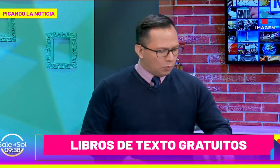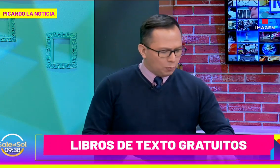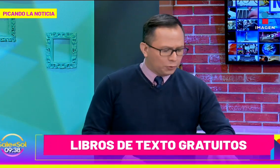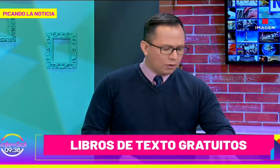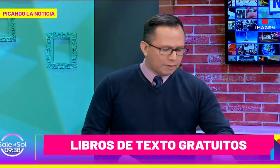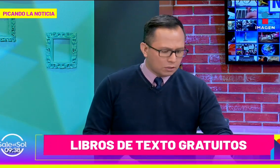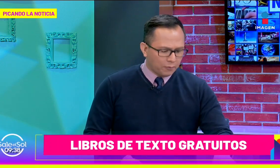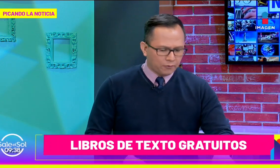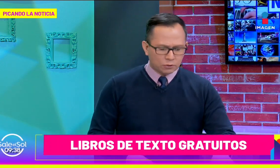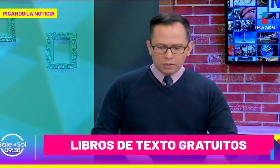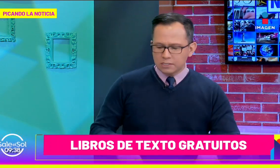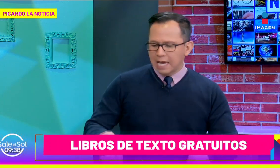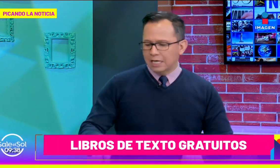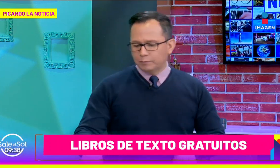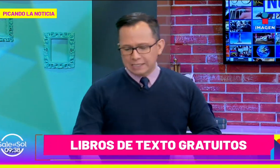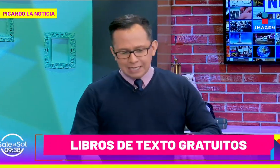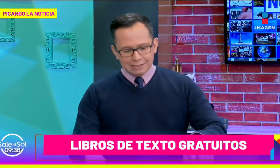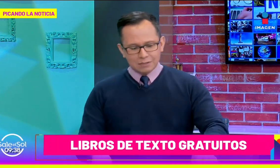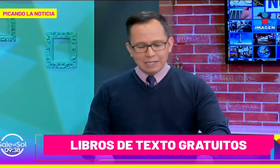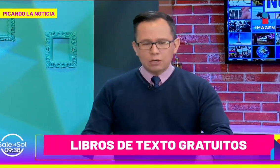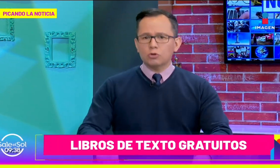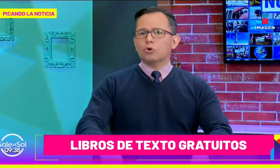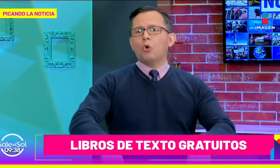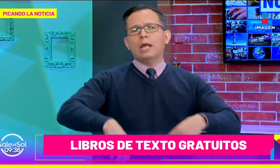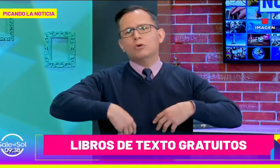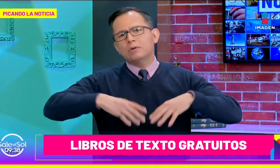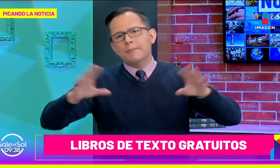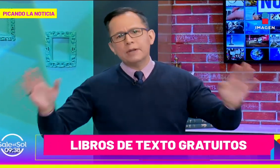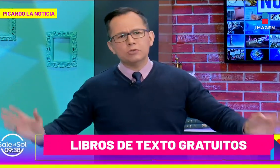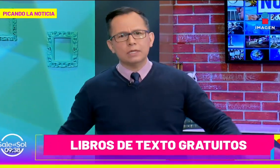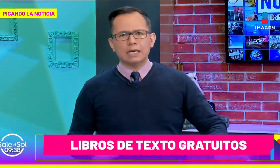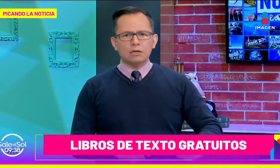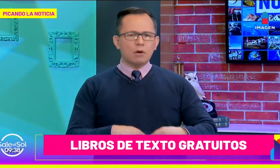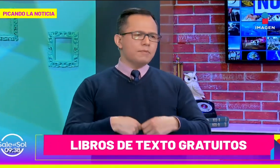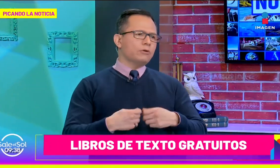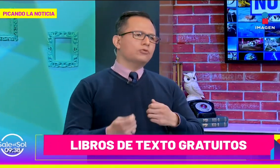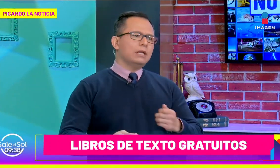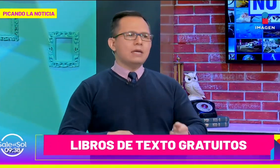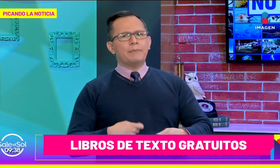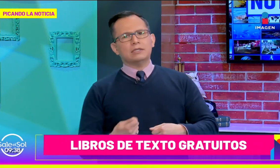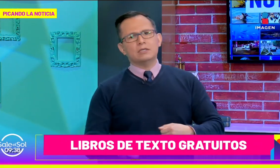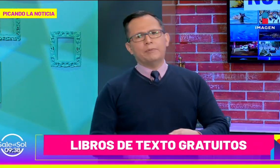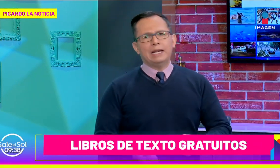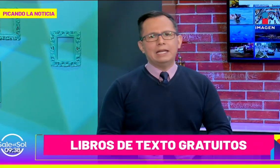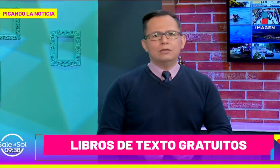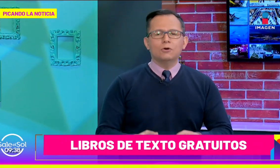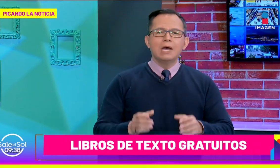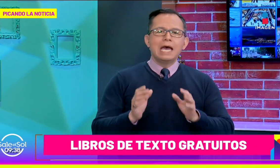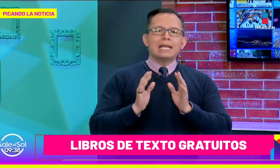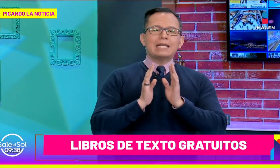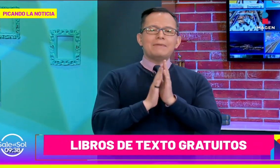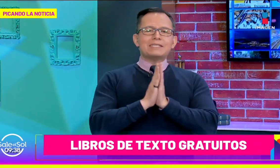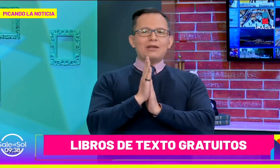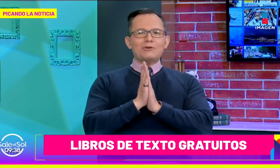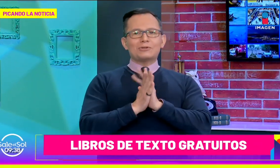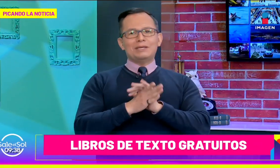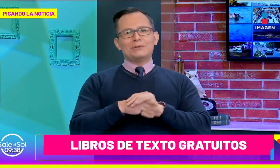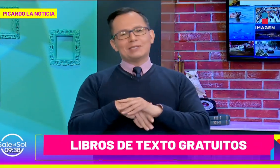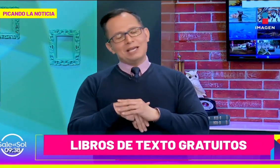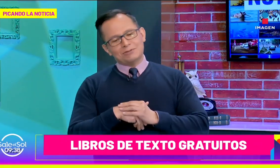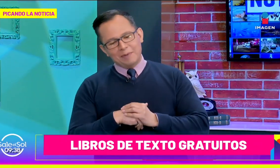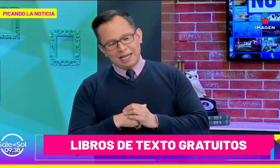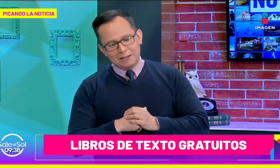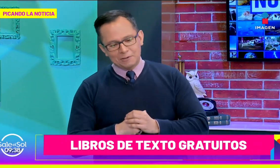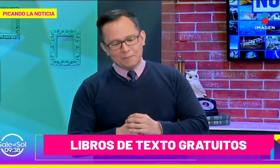entusiastas? Que como pudieron haber sido profesores, especialistas médicos o alguna persona que dijo, a mí me gustaría participar en ello. Revisaron los